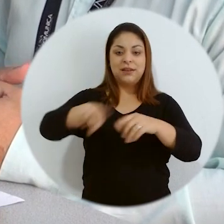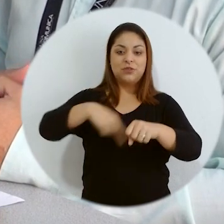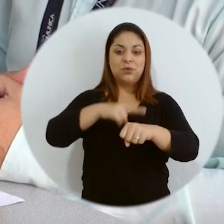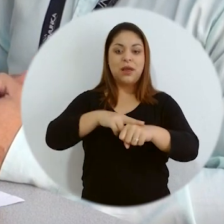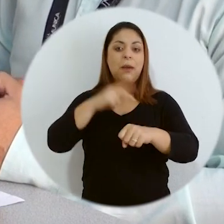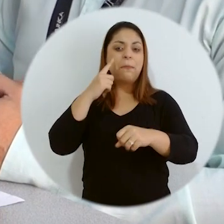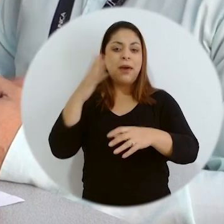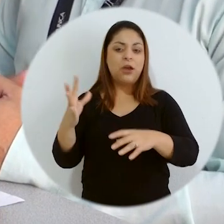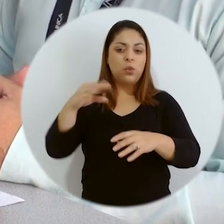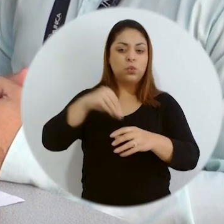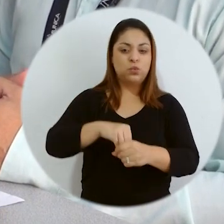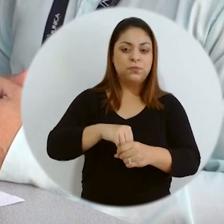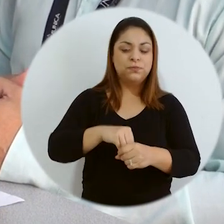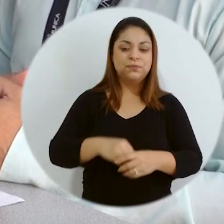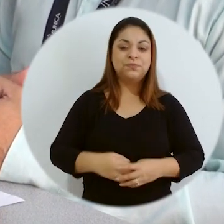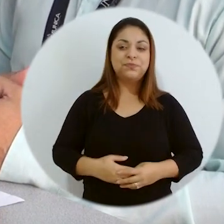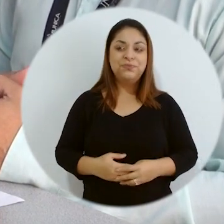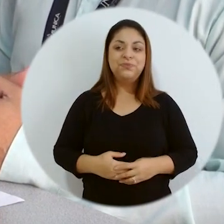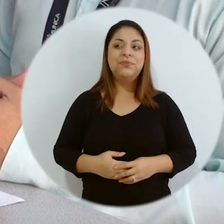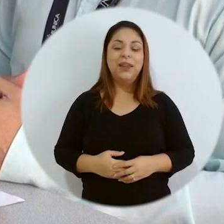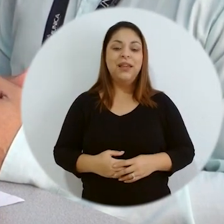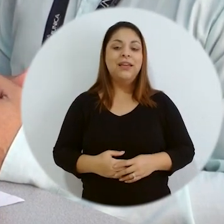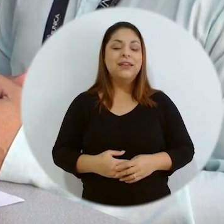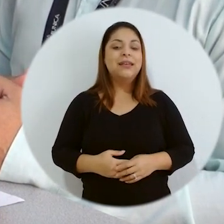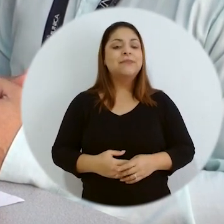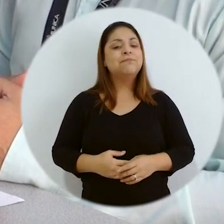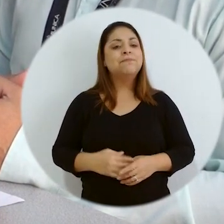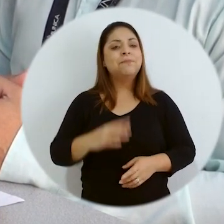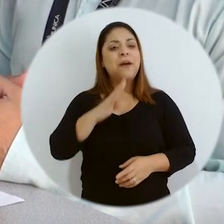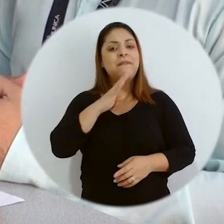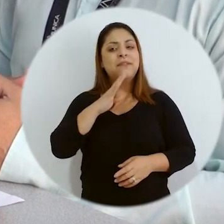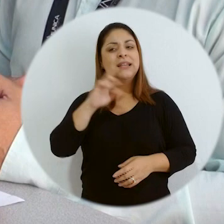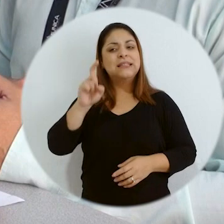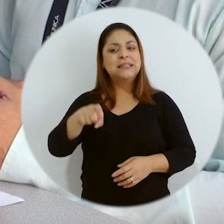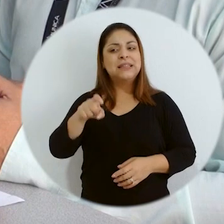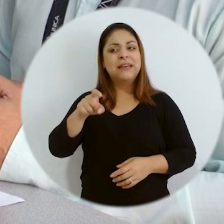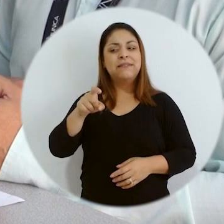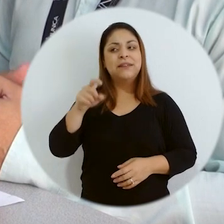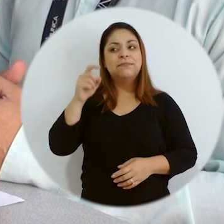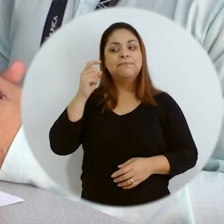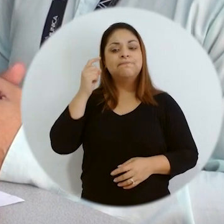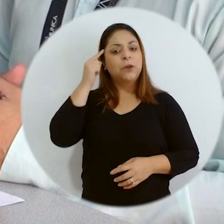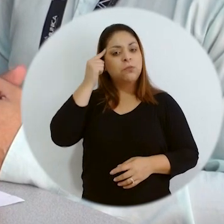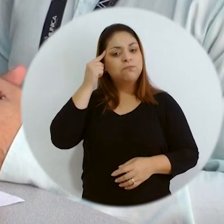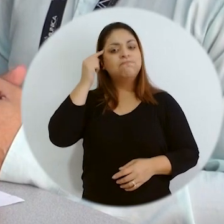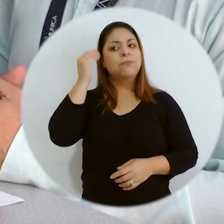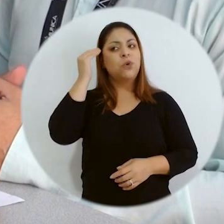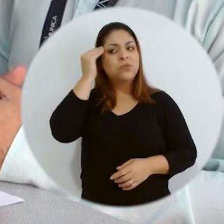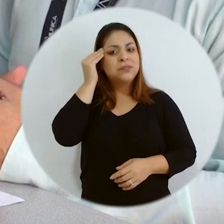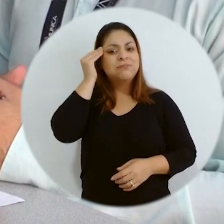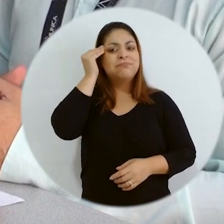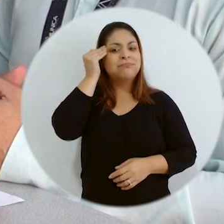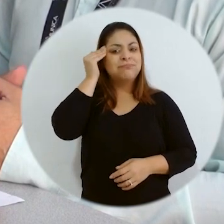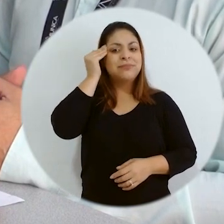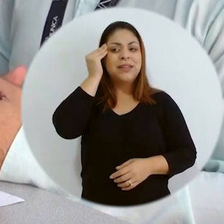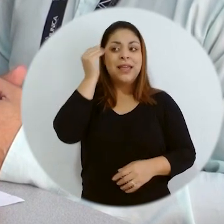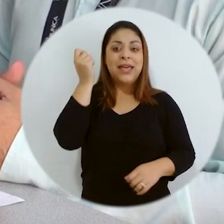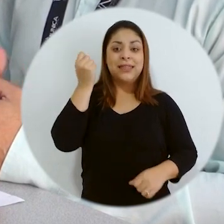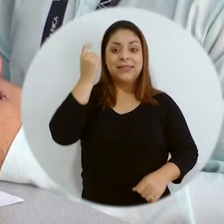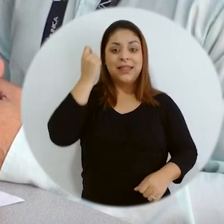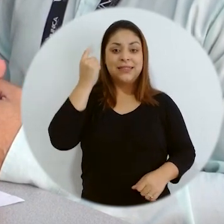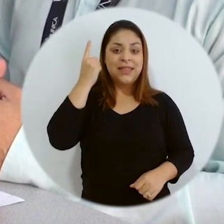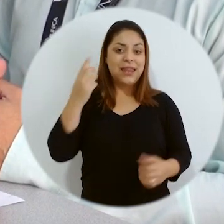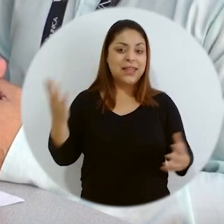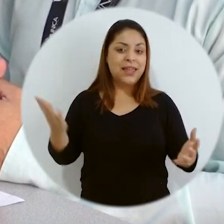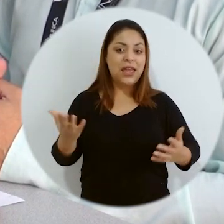de inclusión y de igualdad? Claro, yo creo que, vamos a ver, cuando hablamos de tomar conciencia, no solo saber, ¿verdad? O entender que en